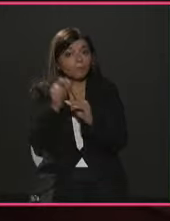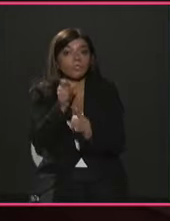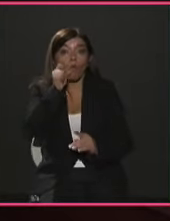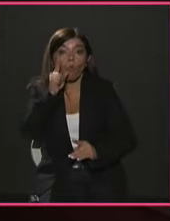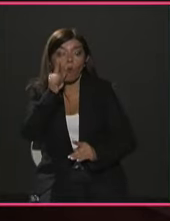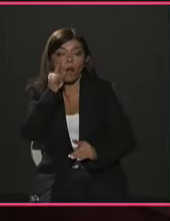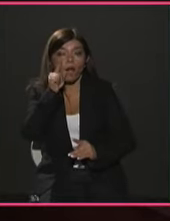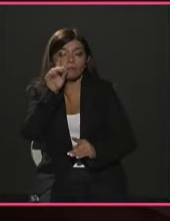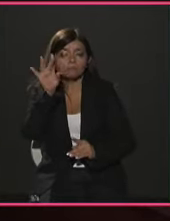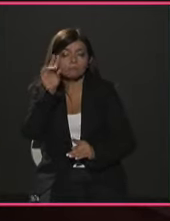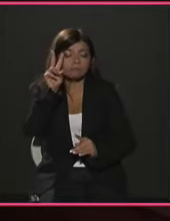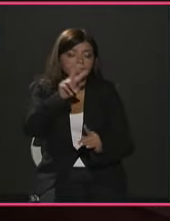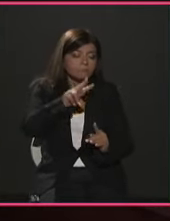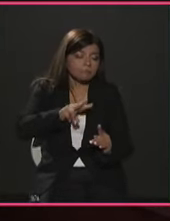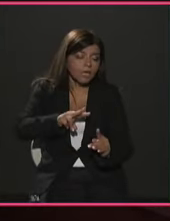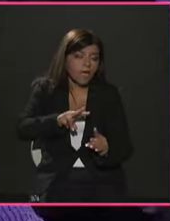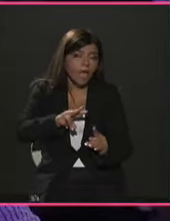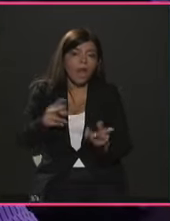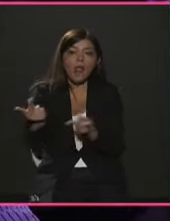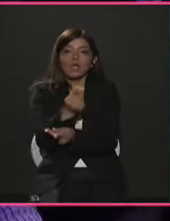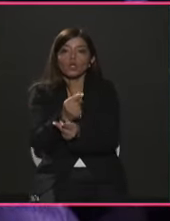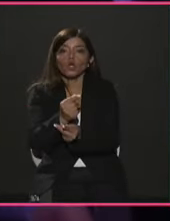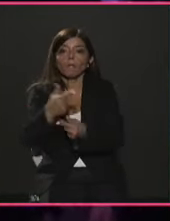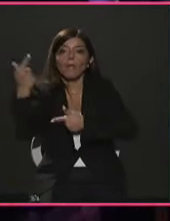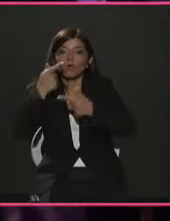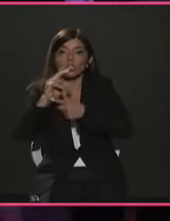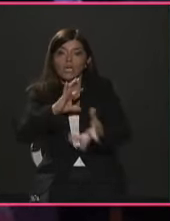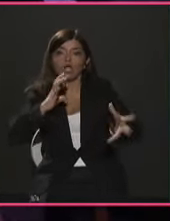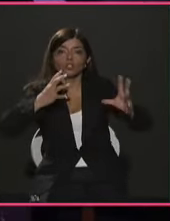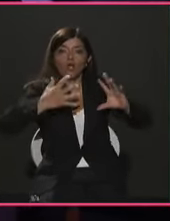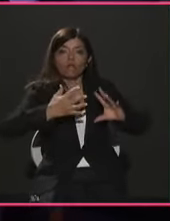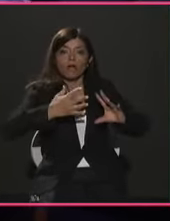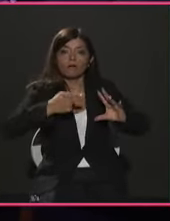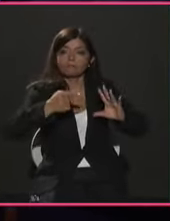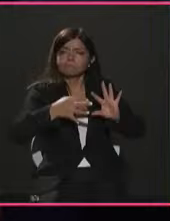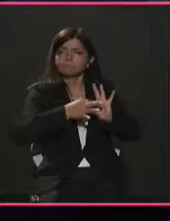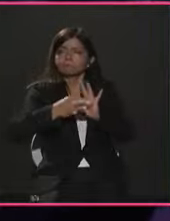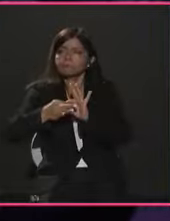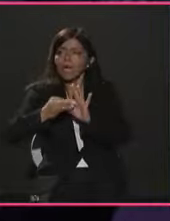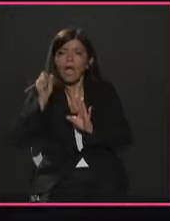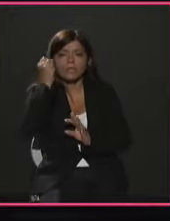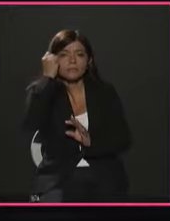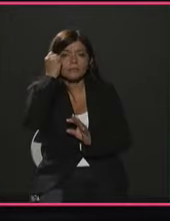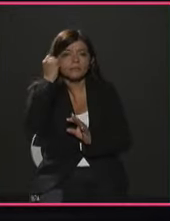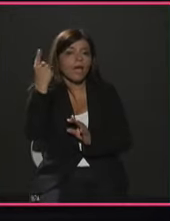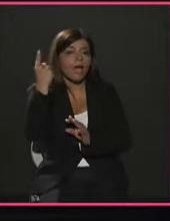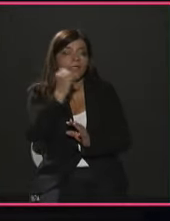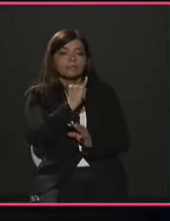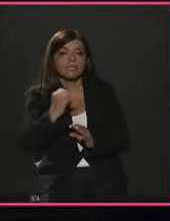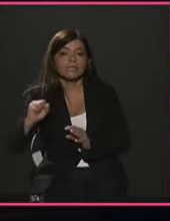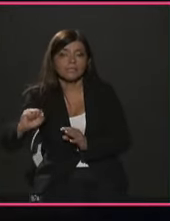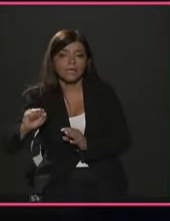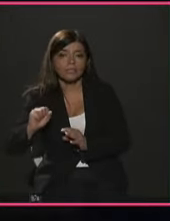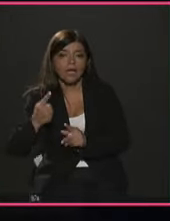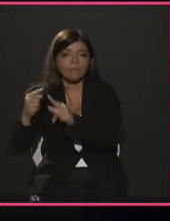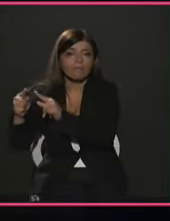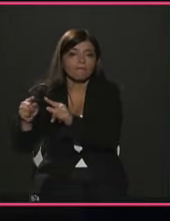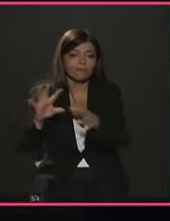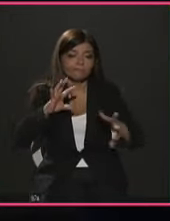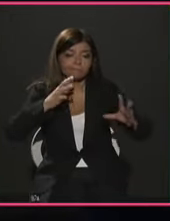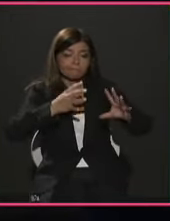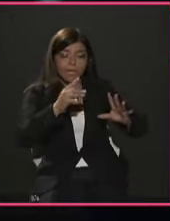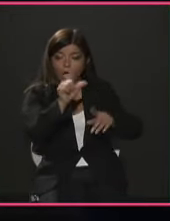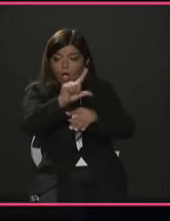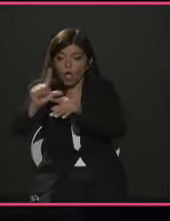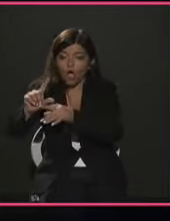rastrear una economía política global de la Inteligencia artificial y conectar diferentes ambientes en alrededor del mundo